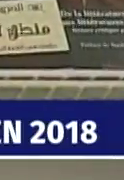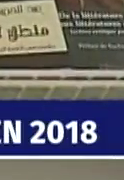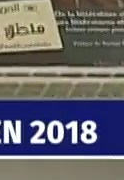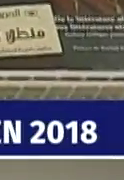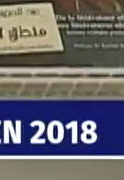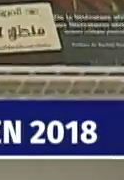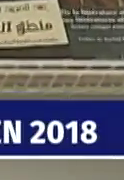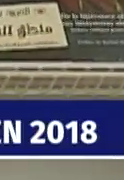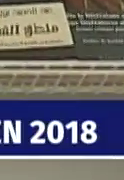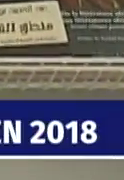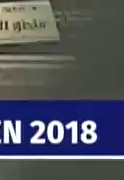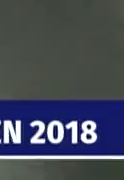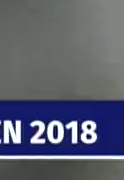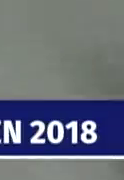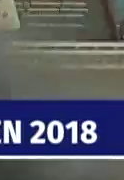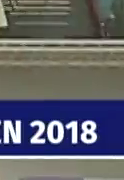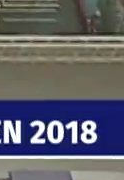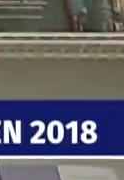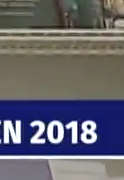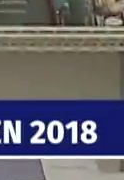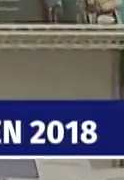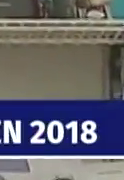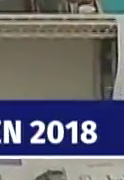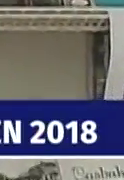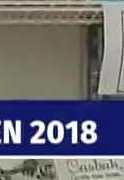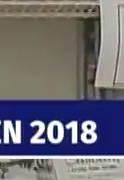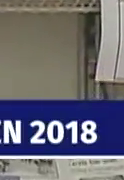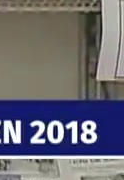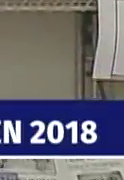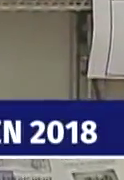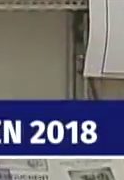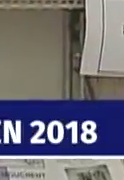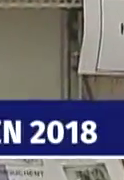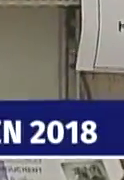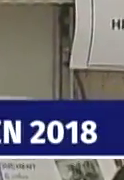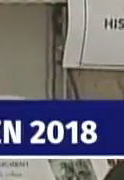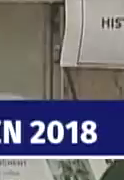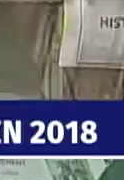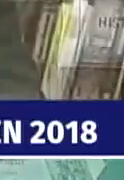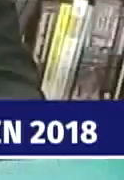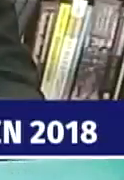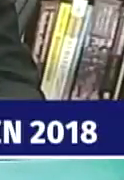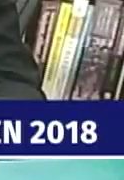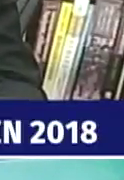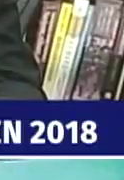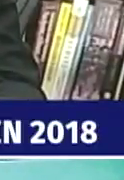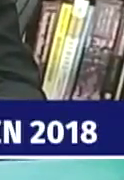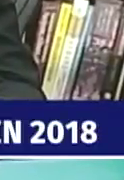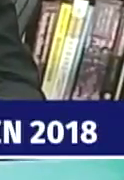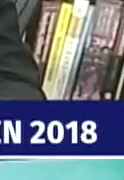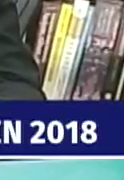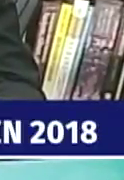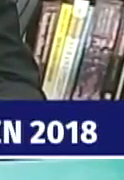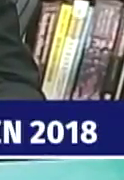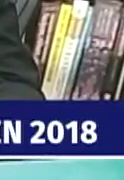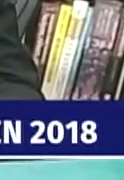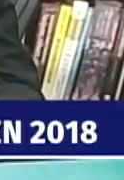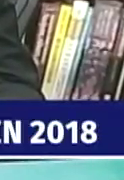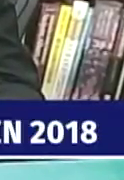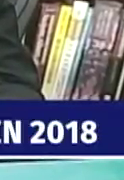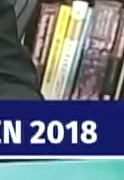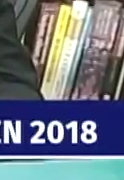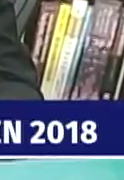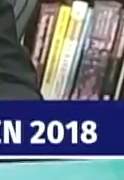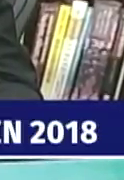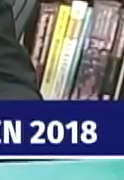que es posible cuando se tiene el compromiso y se tiene la conciencia clara